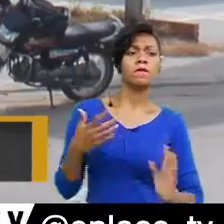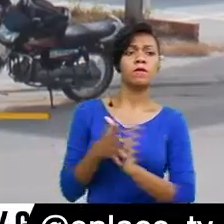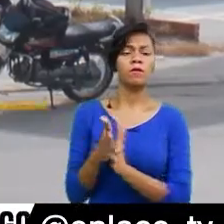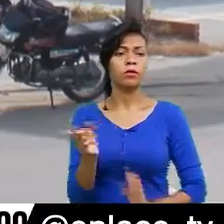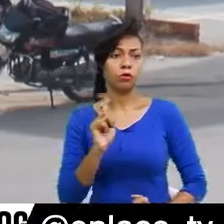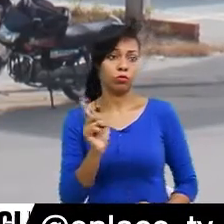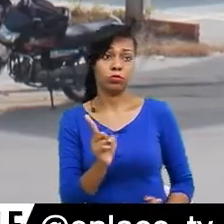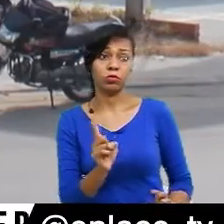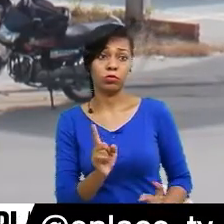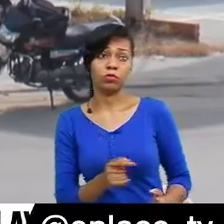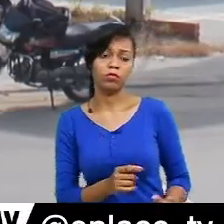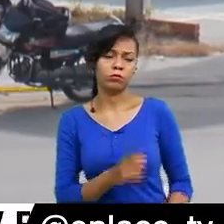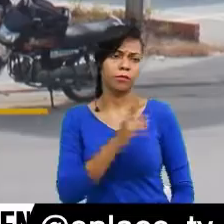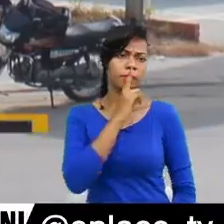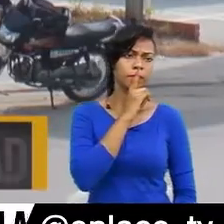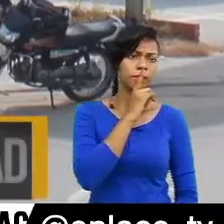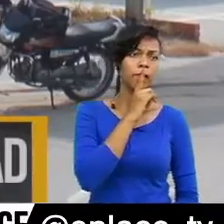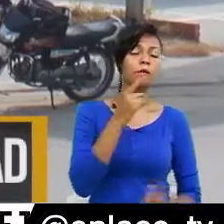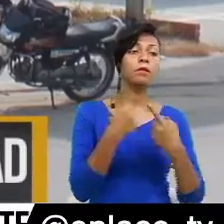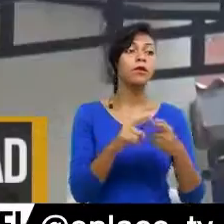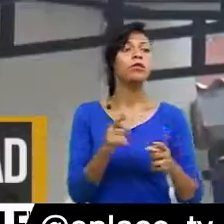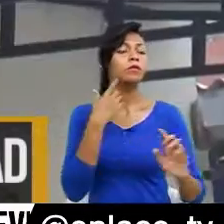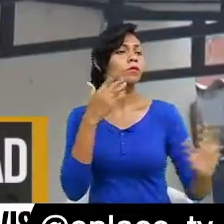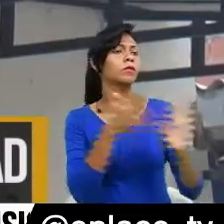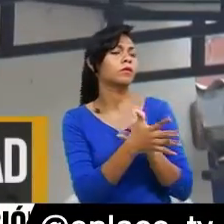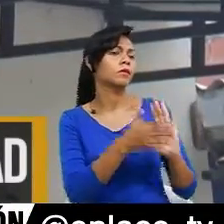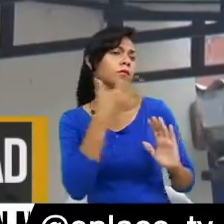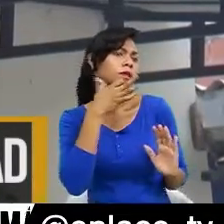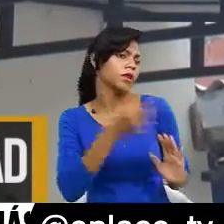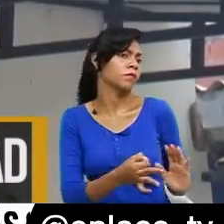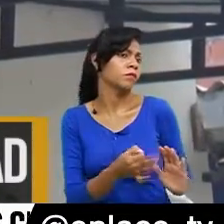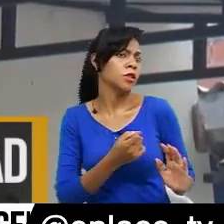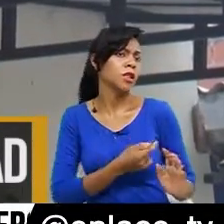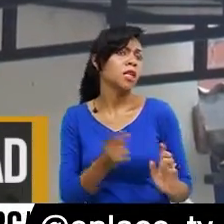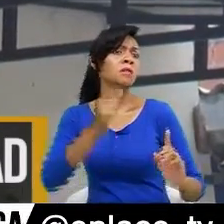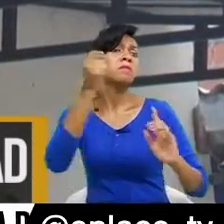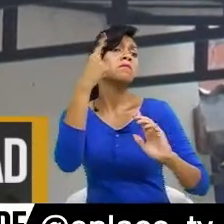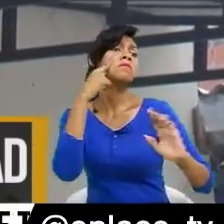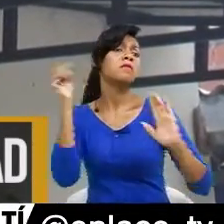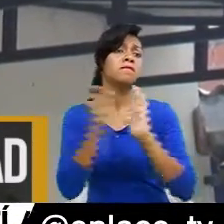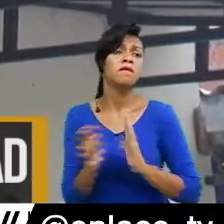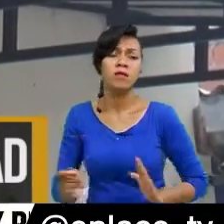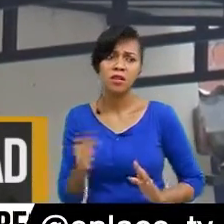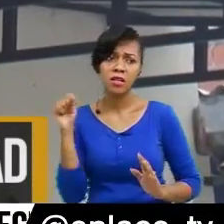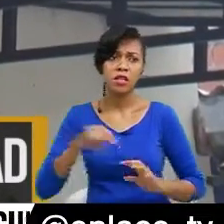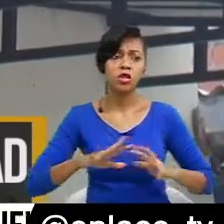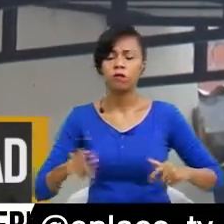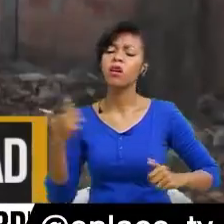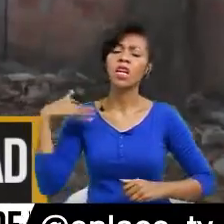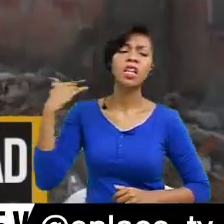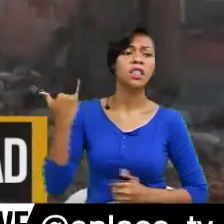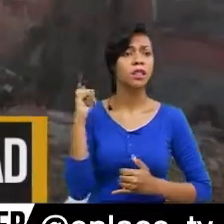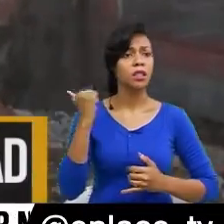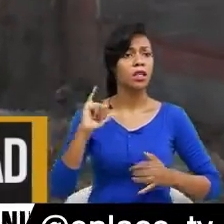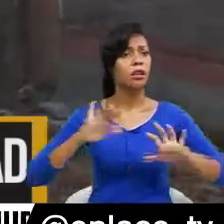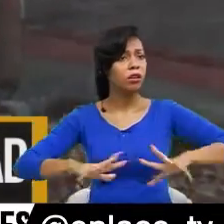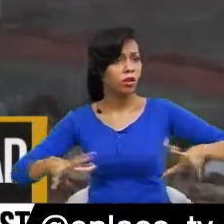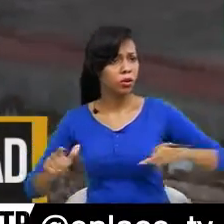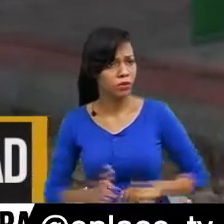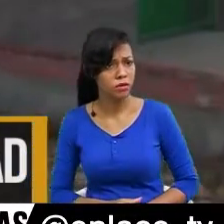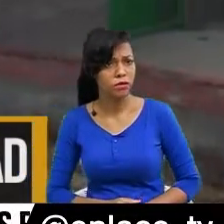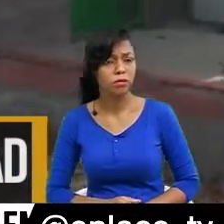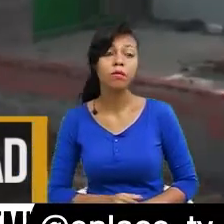esta no es la primera oportunidad que delincuentes hacen de las suyas. En ocasiones anteriores ya habían ingresado hurtándole varios elementos. Sin embargo,